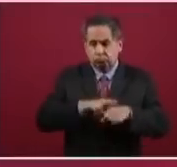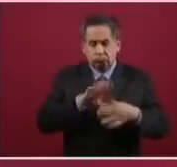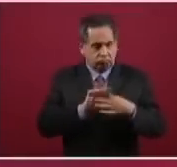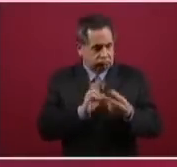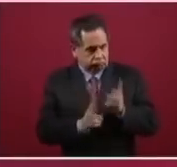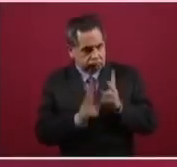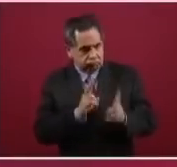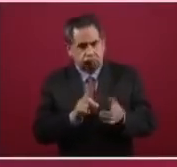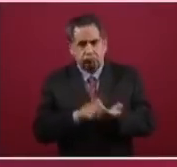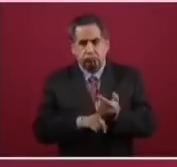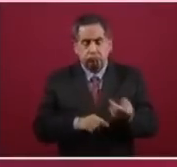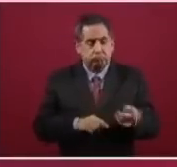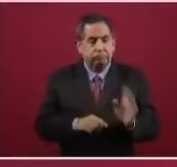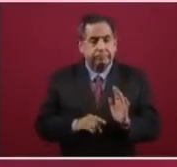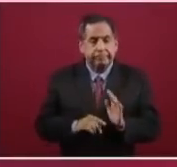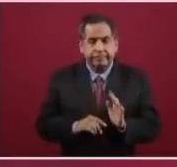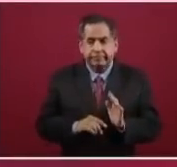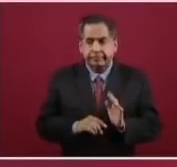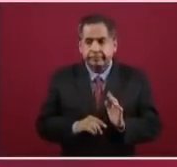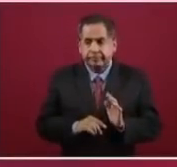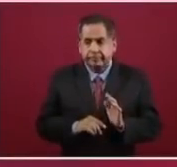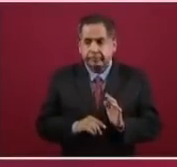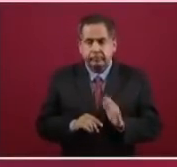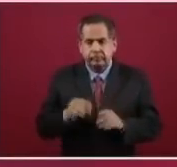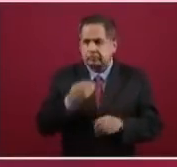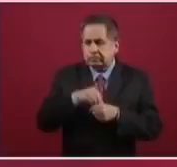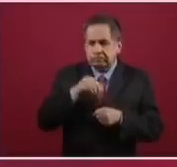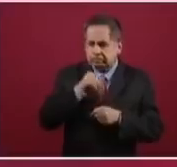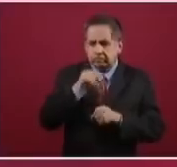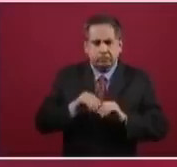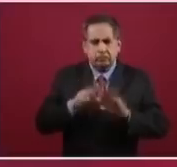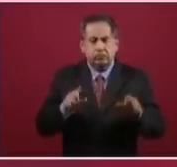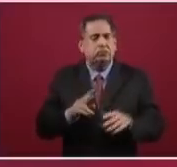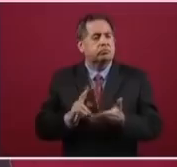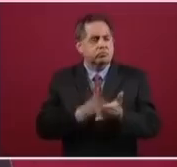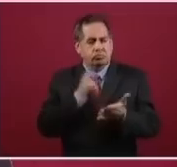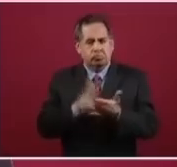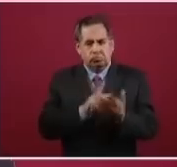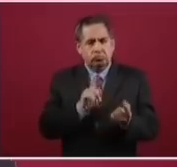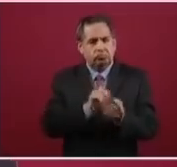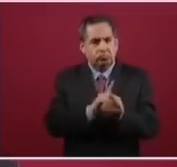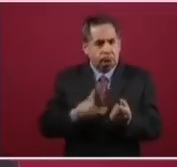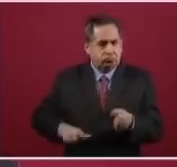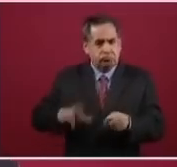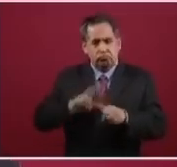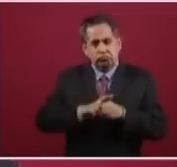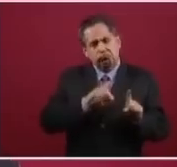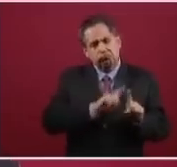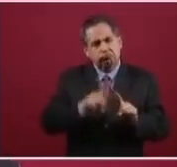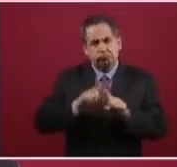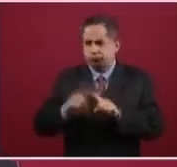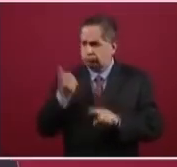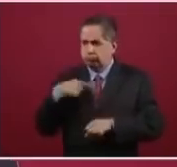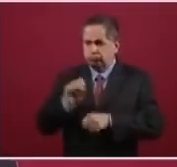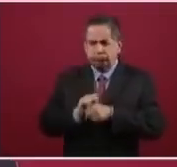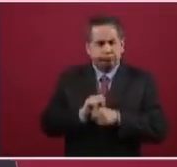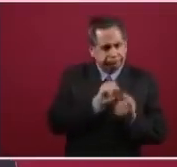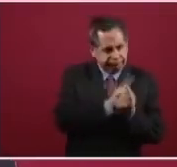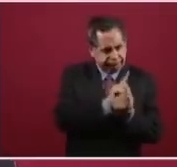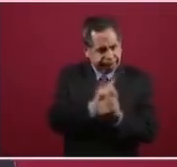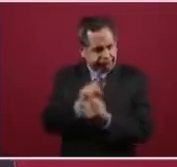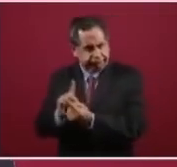y no es nada no es ningún secreto hemos tenido reuniones con los gobernadores a lo largo de las últimas semanas